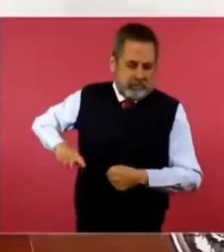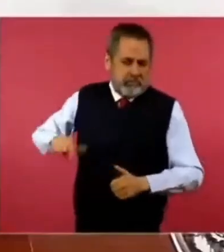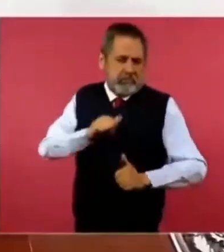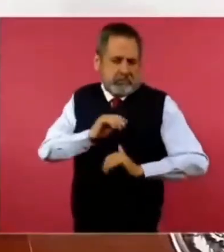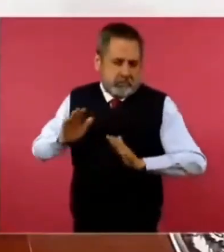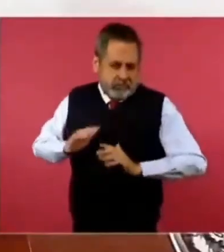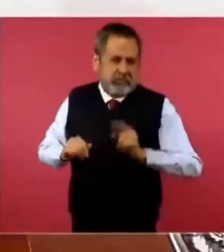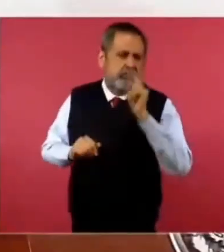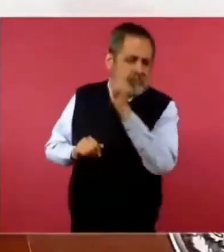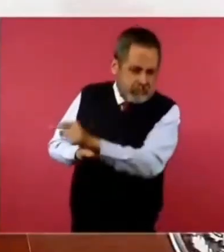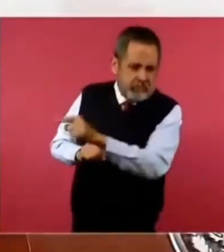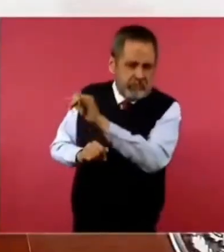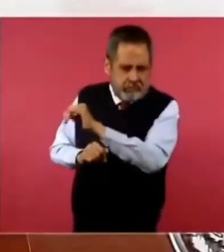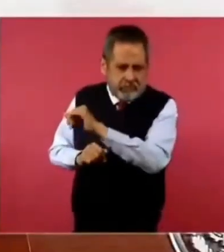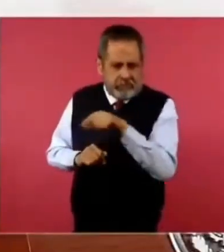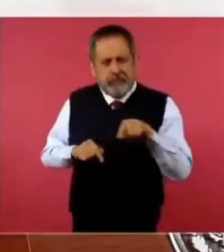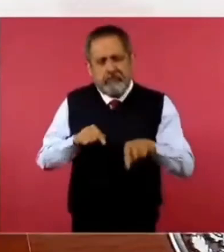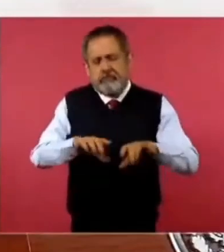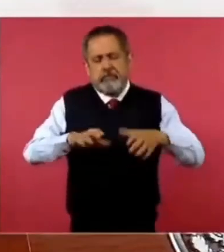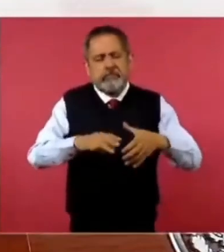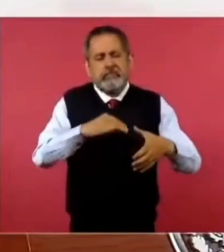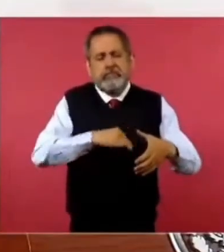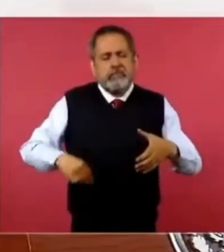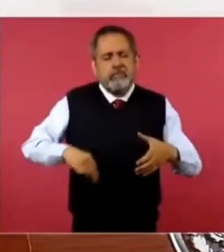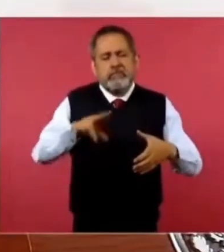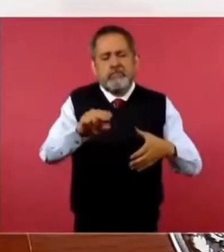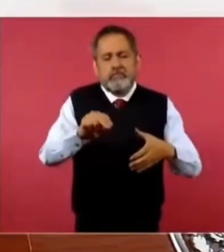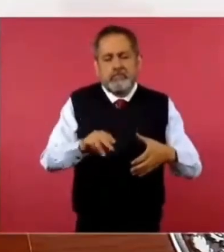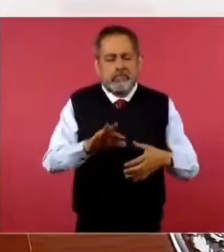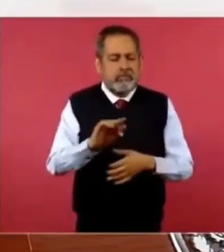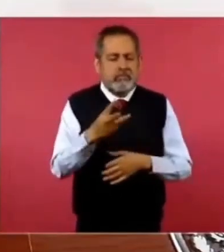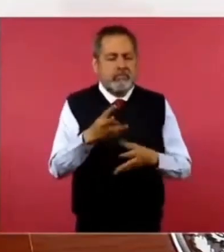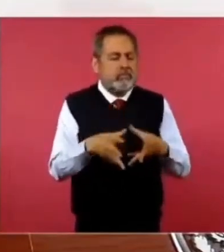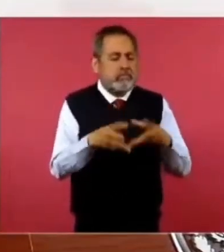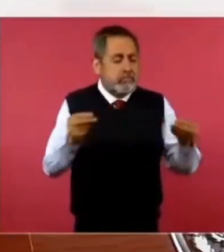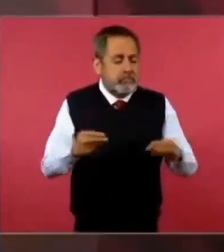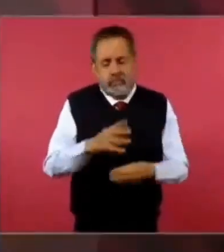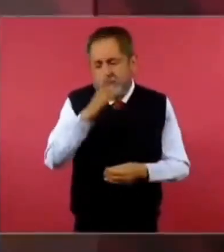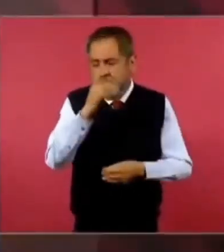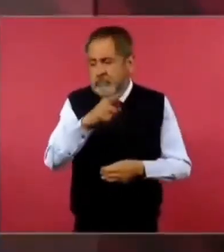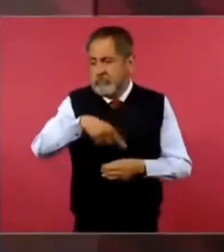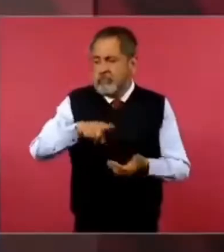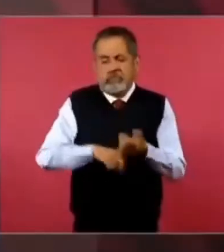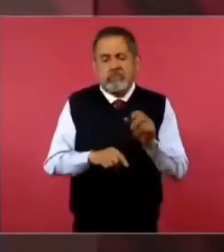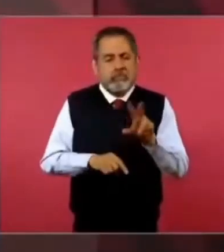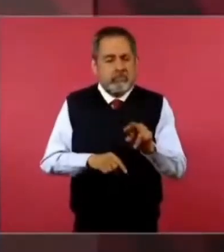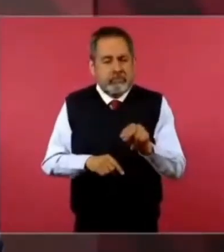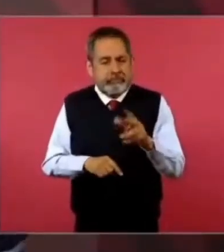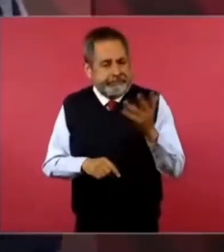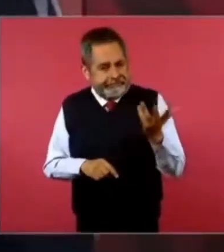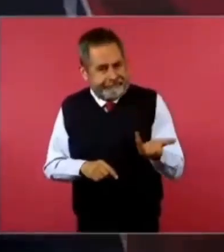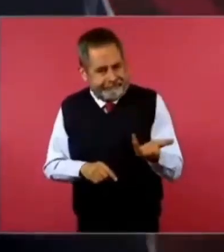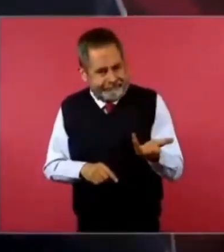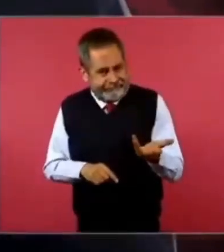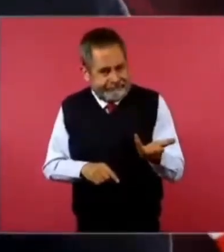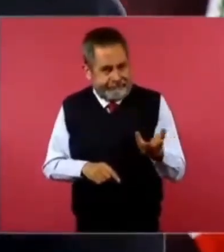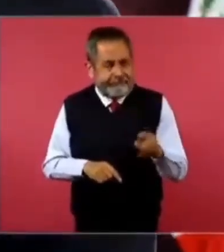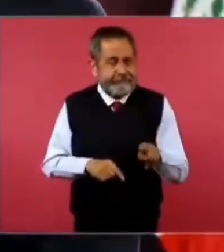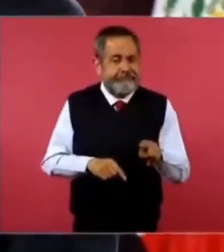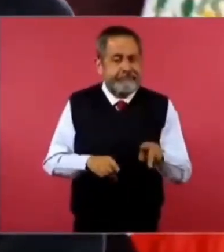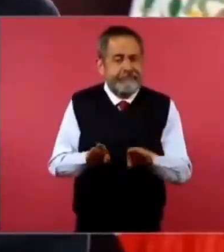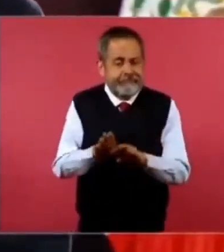para llevar a cabo la desaparición de los 43 jóvenes y que esto